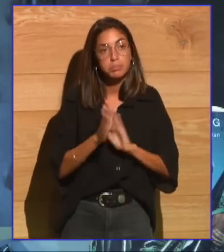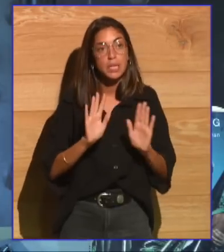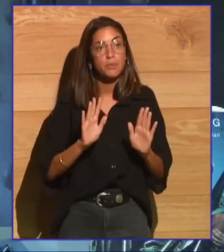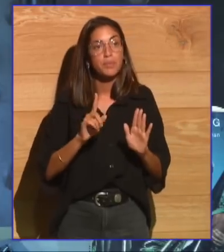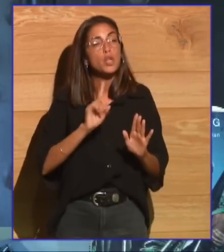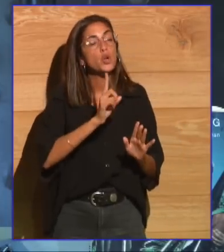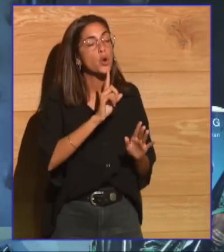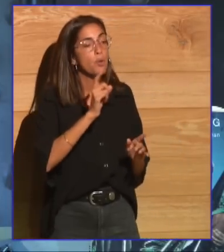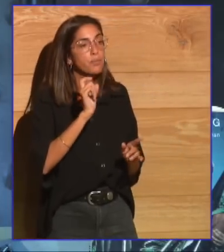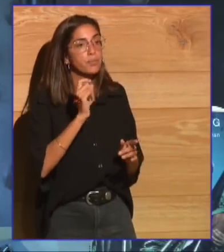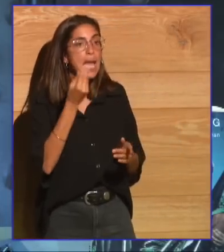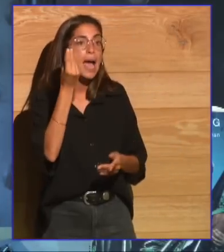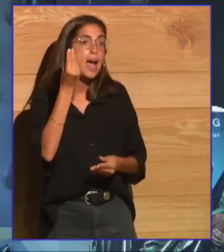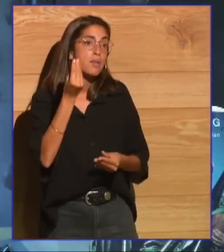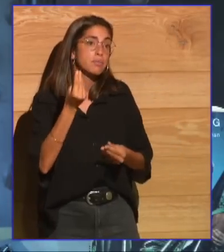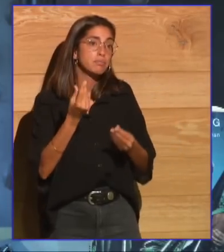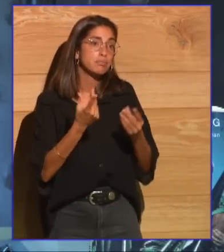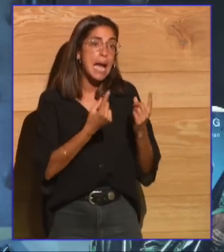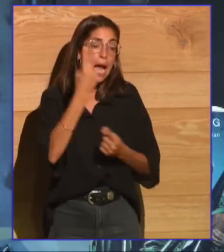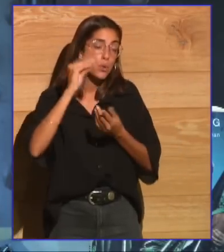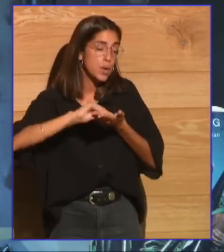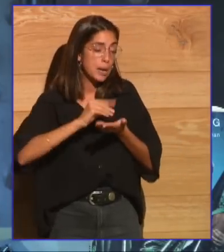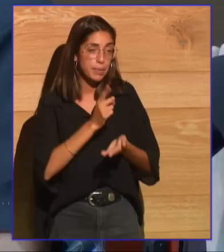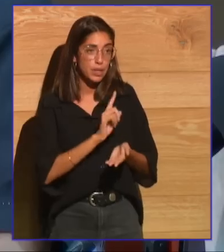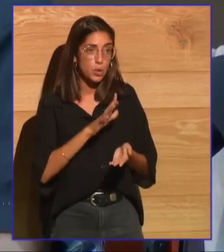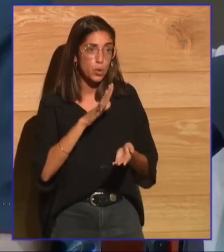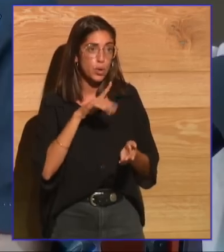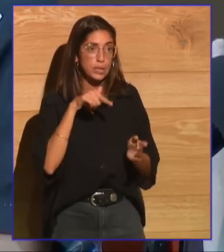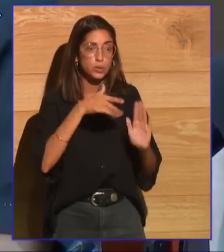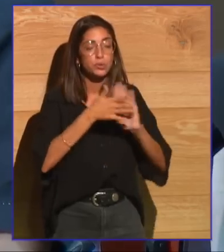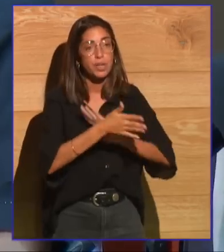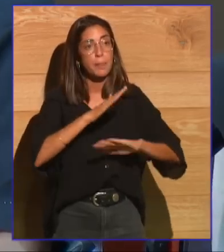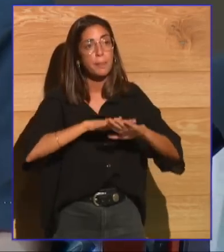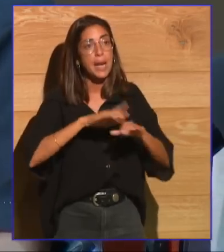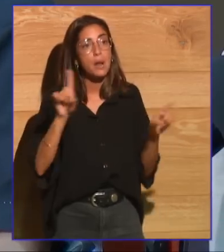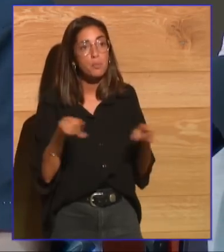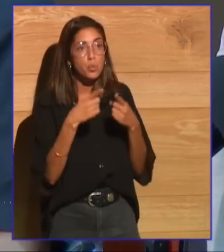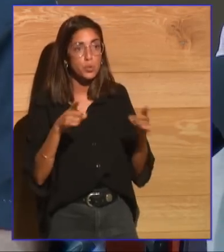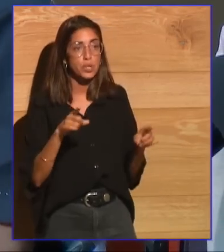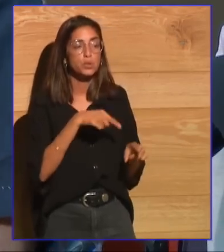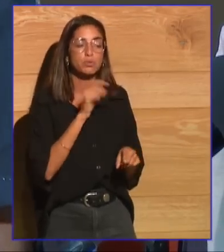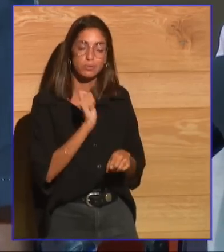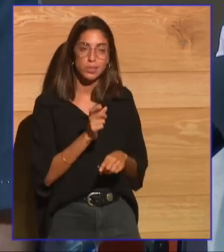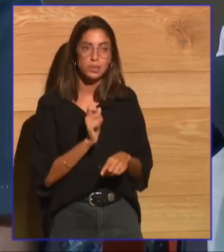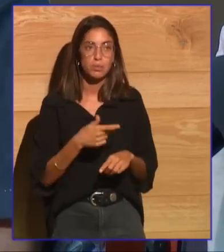esto es para la música pues ahora lo que quiero ganar de ahí y donde quiero grabar eso es habitual